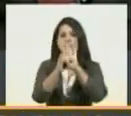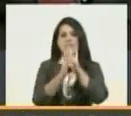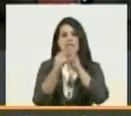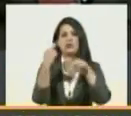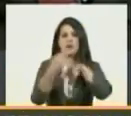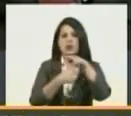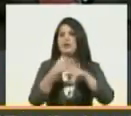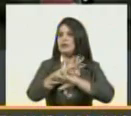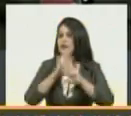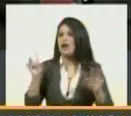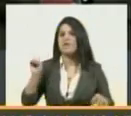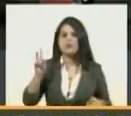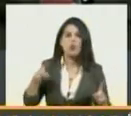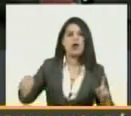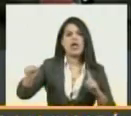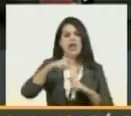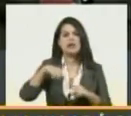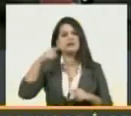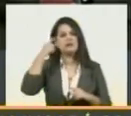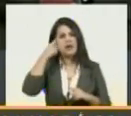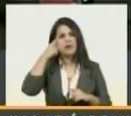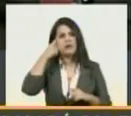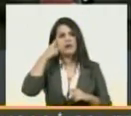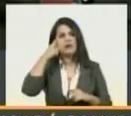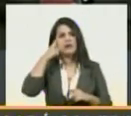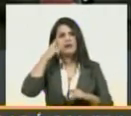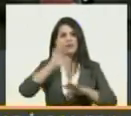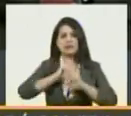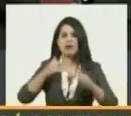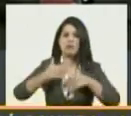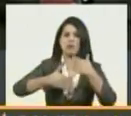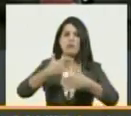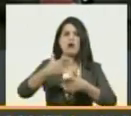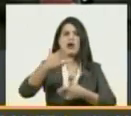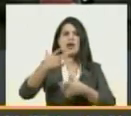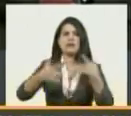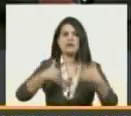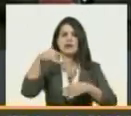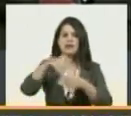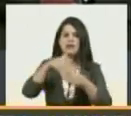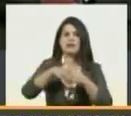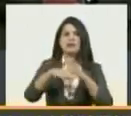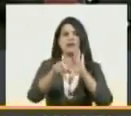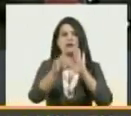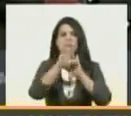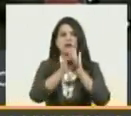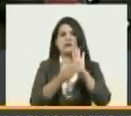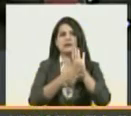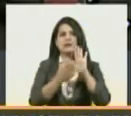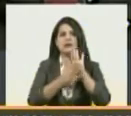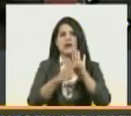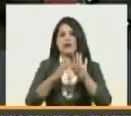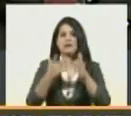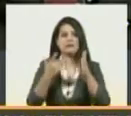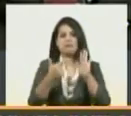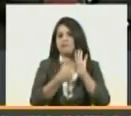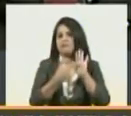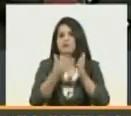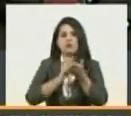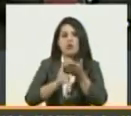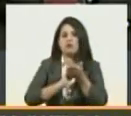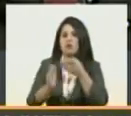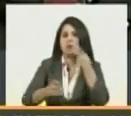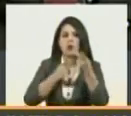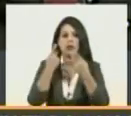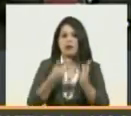Venezuela está encauzada en este gran evento electoral, político y jurídico, es un mecanismo, es una salida